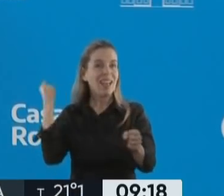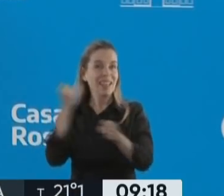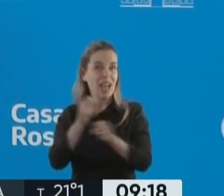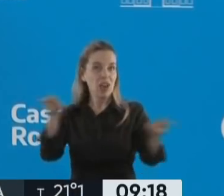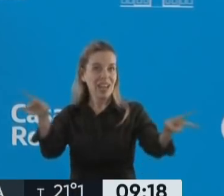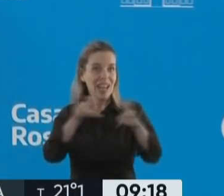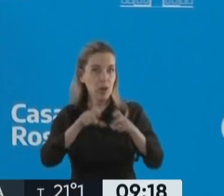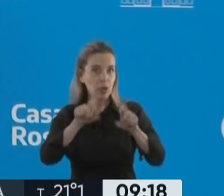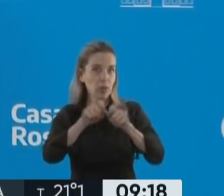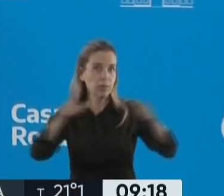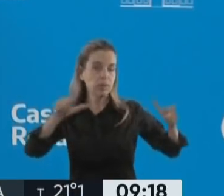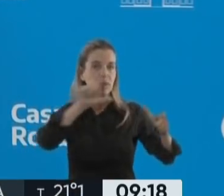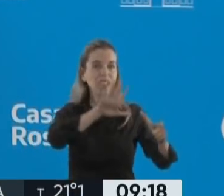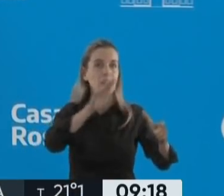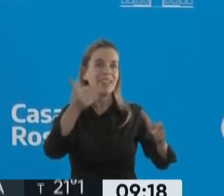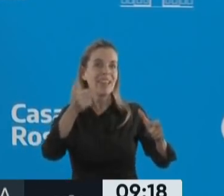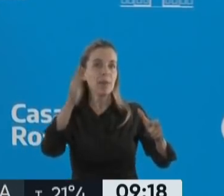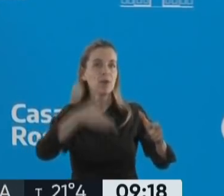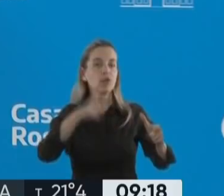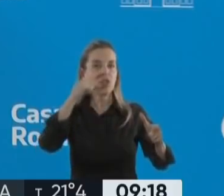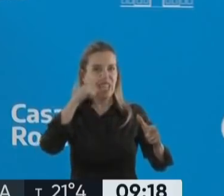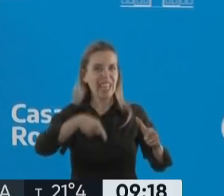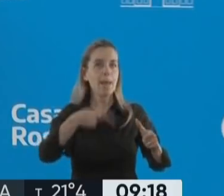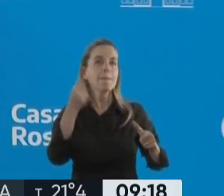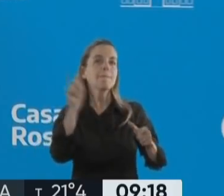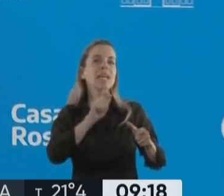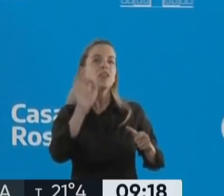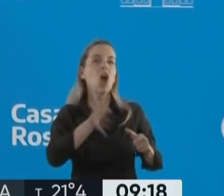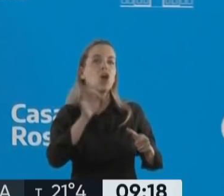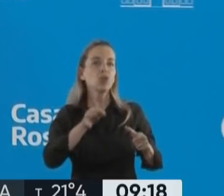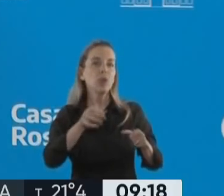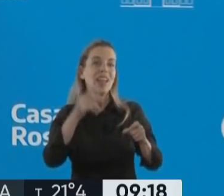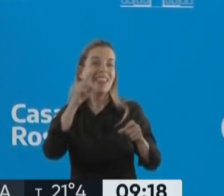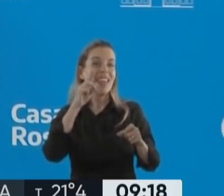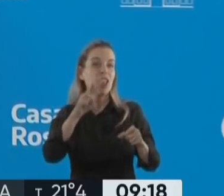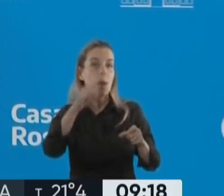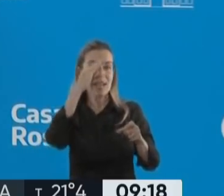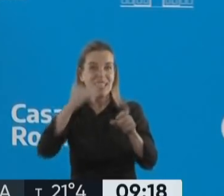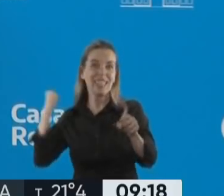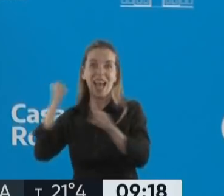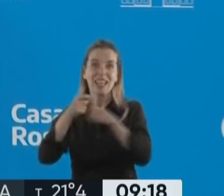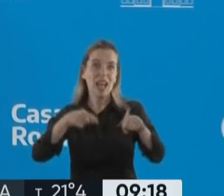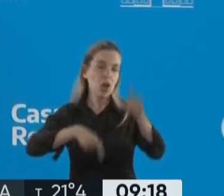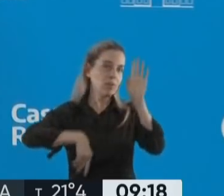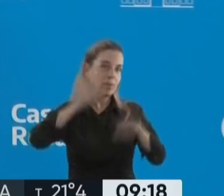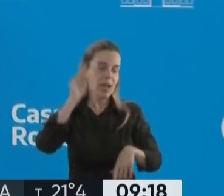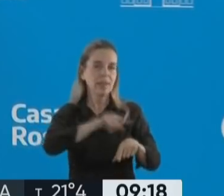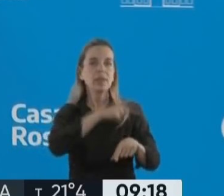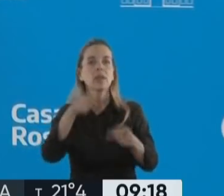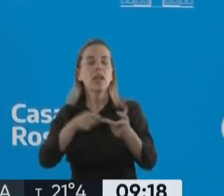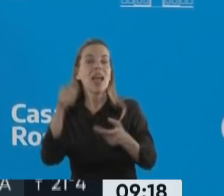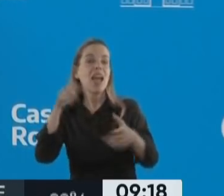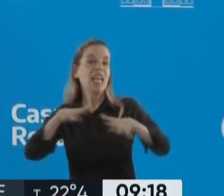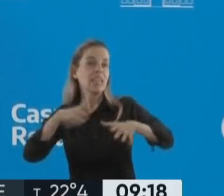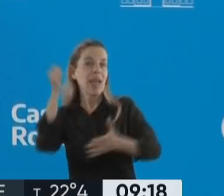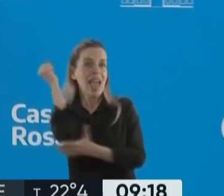el 56.7% en octubre y es el máximo nivel desde 2015 para el mismo periodo. La actividad